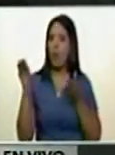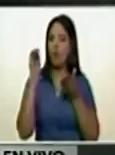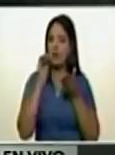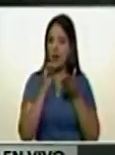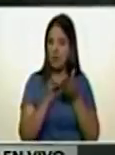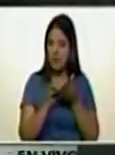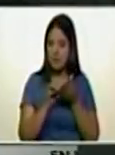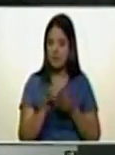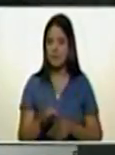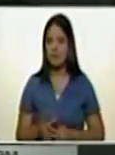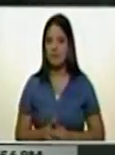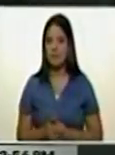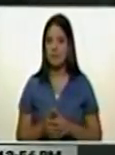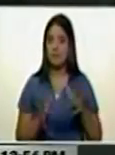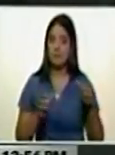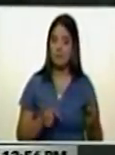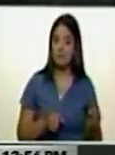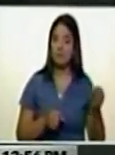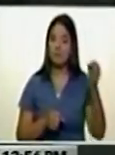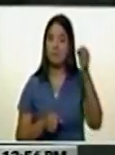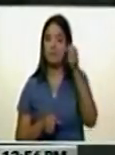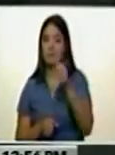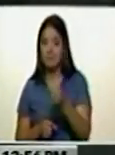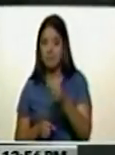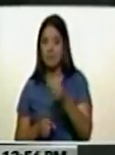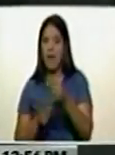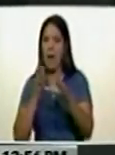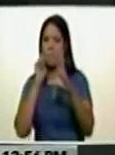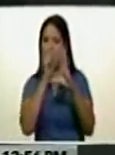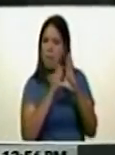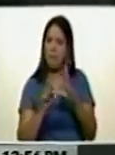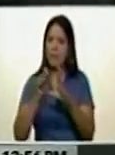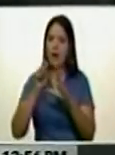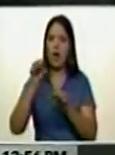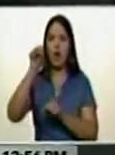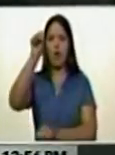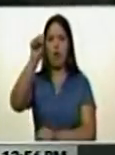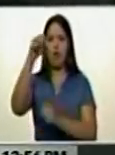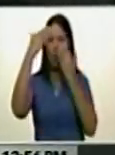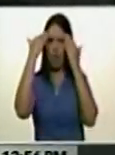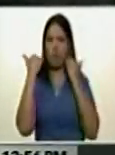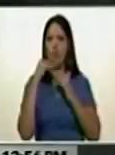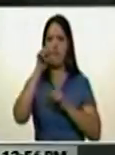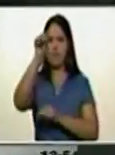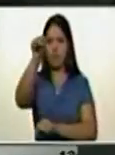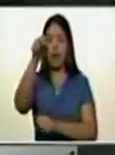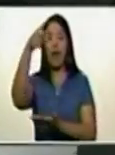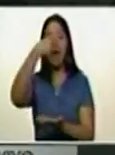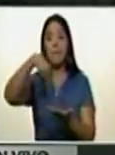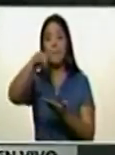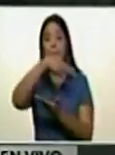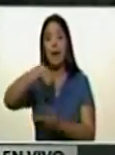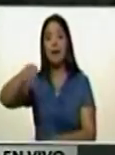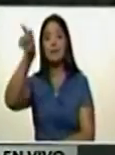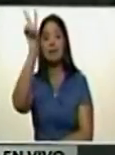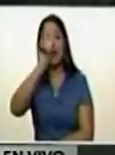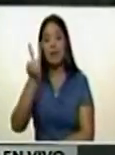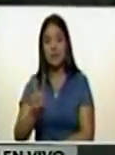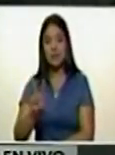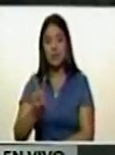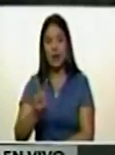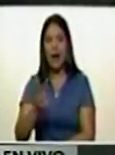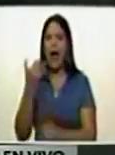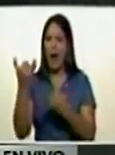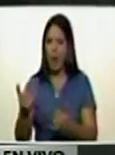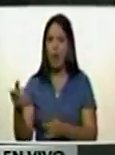restaurar y a colocar la estatua de Cristóbal Colón allí en Plaza Venezuela, en lo que hoy es el Paseo de la Resistencia